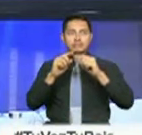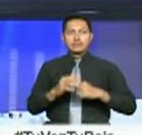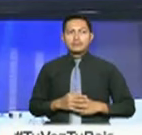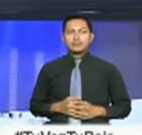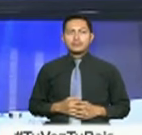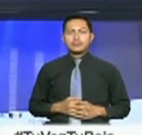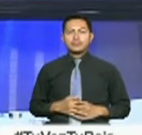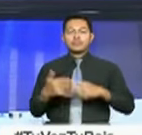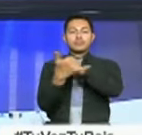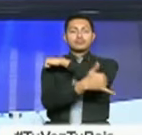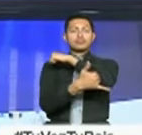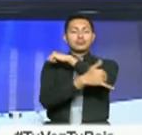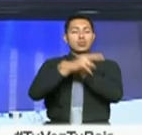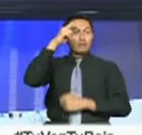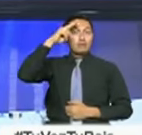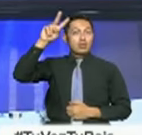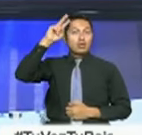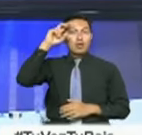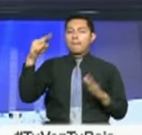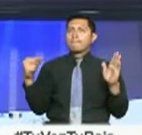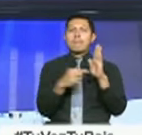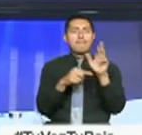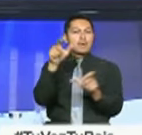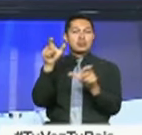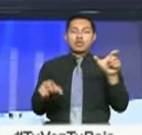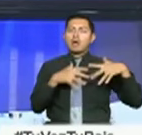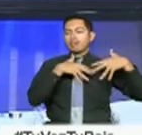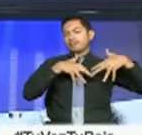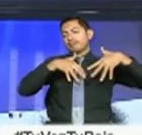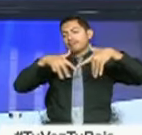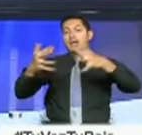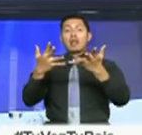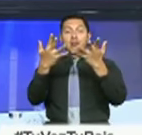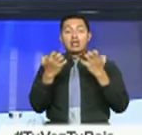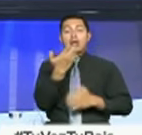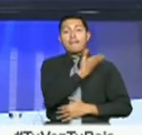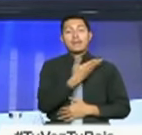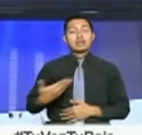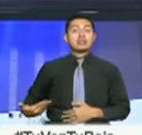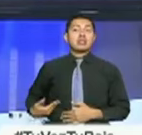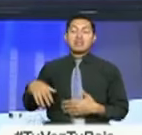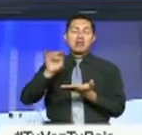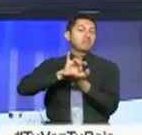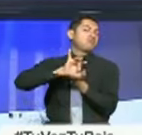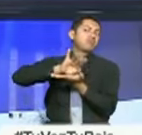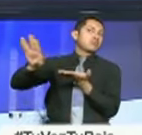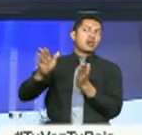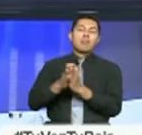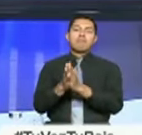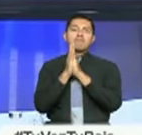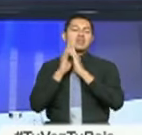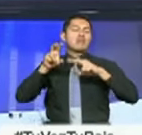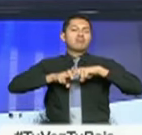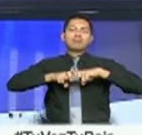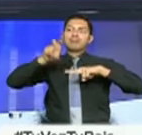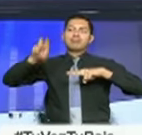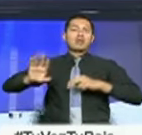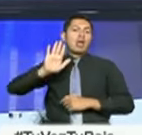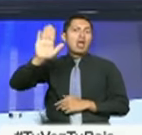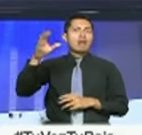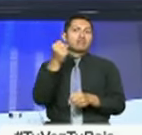En México, miles de personas marcharon para pedir la renuncia del presidente Enrique Peña Nieto por su desempeño y